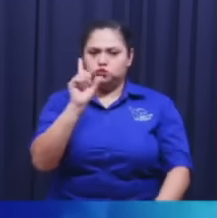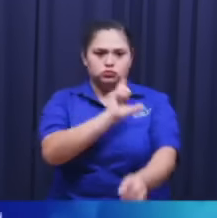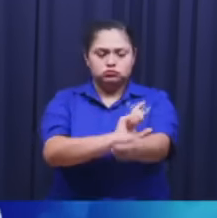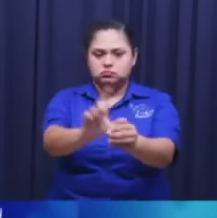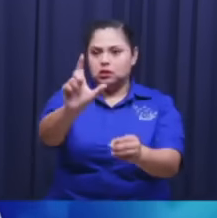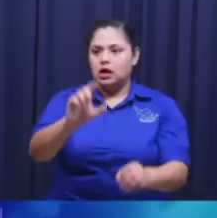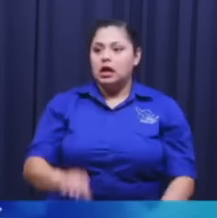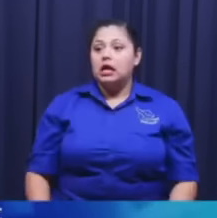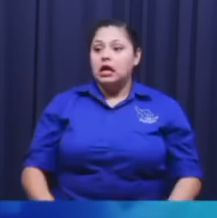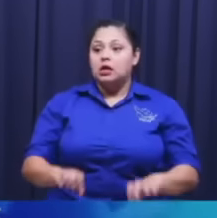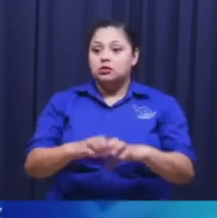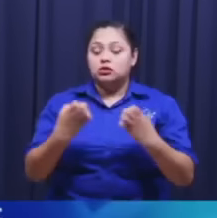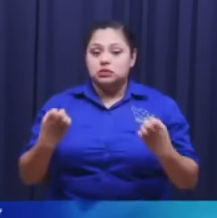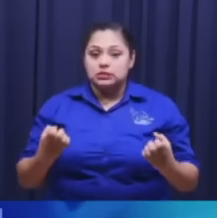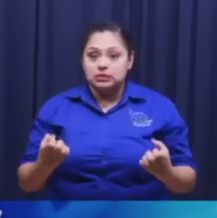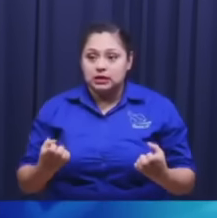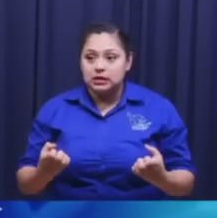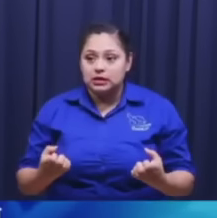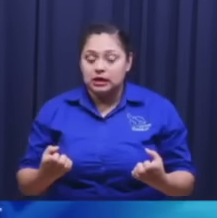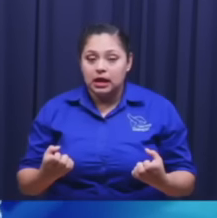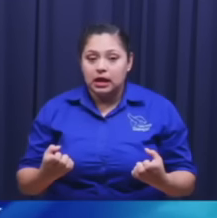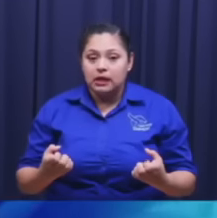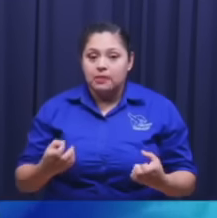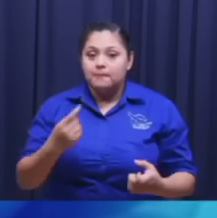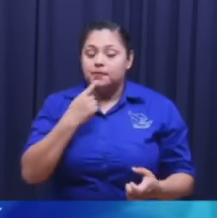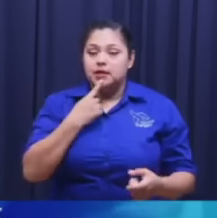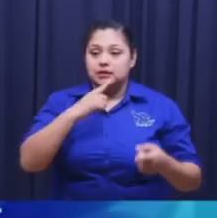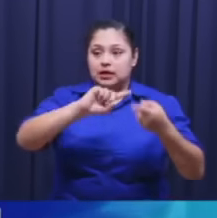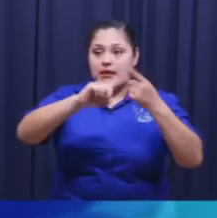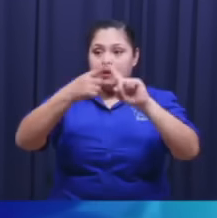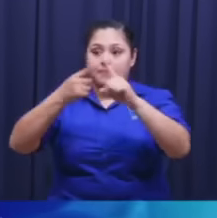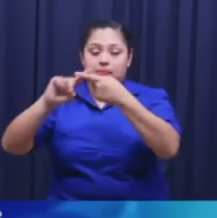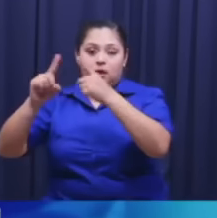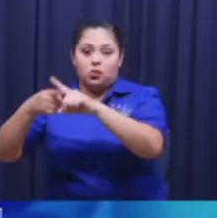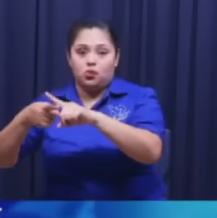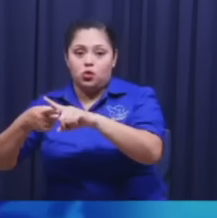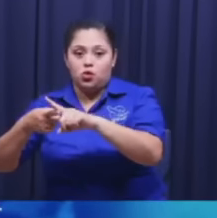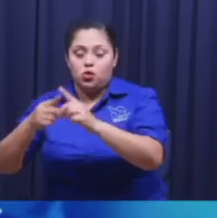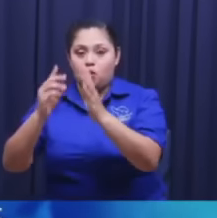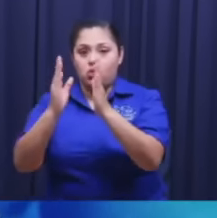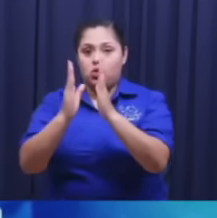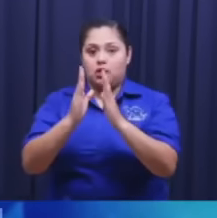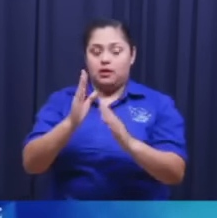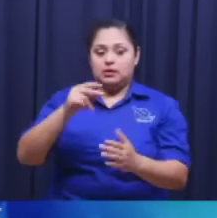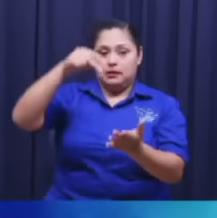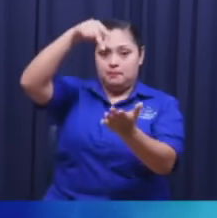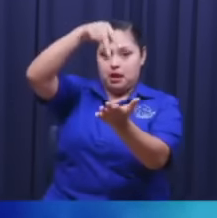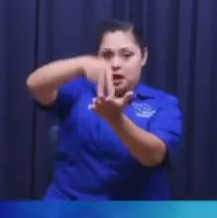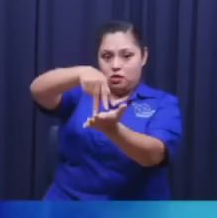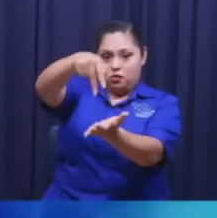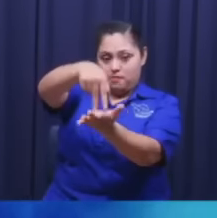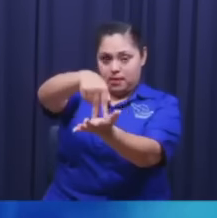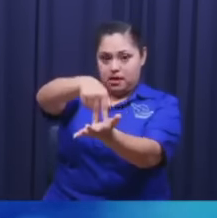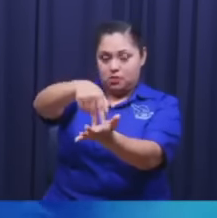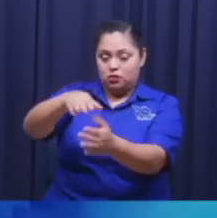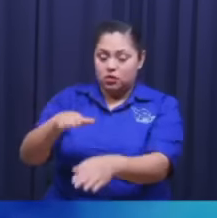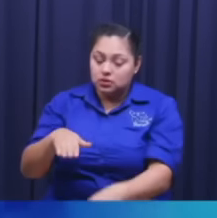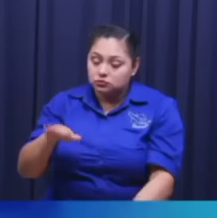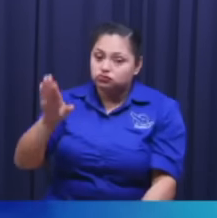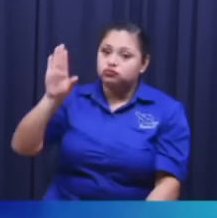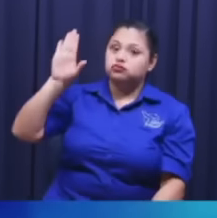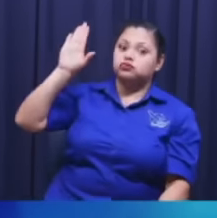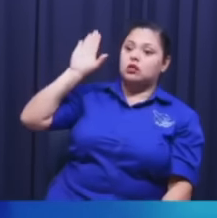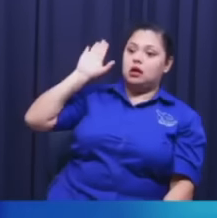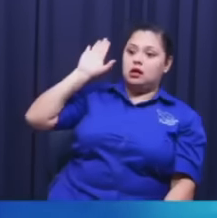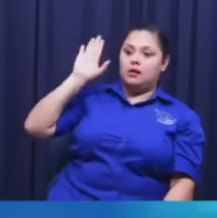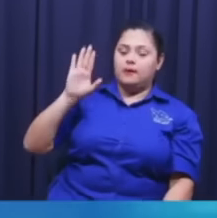Y se tiró así para atrás en una como ladera. ¿Y cómo no se fue en un barranco, hermano? Estaba lleno de follaje y todo. Y lo